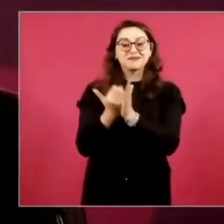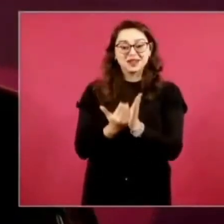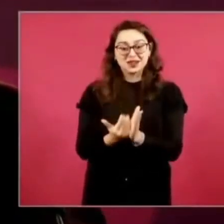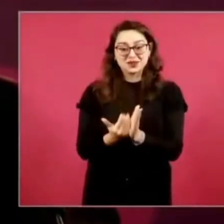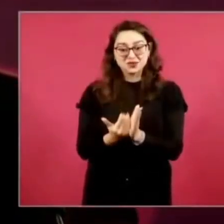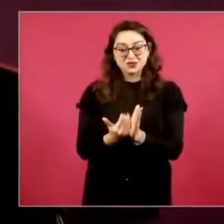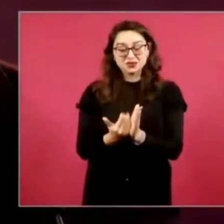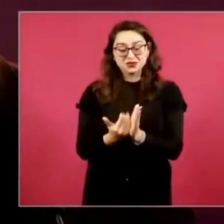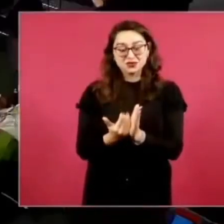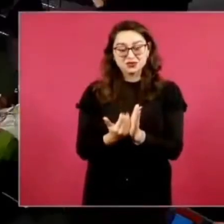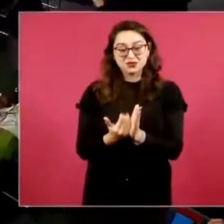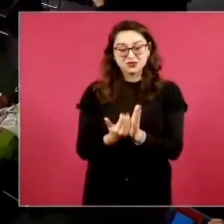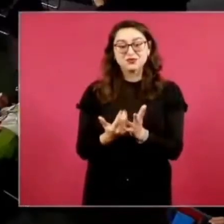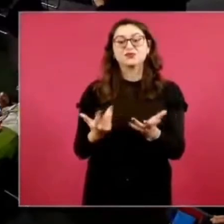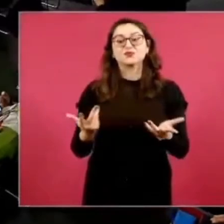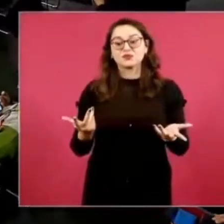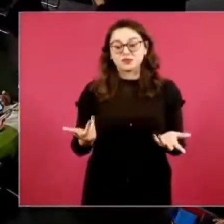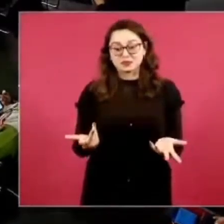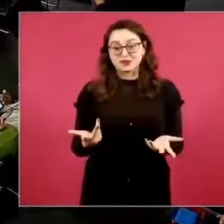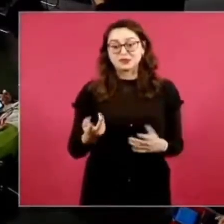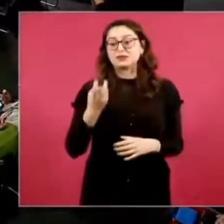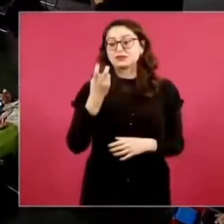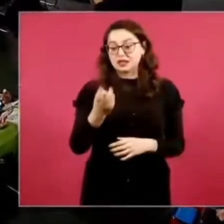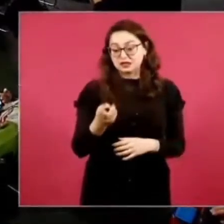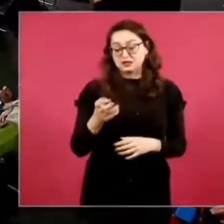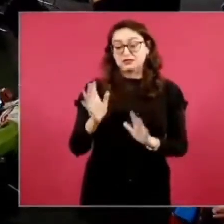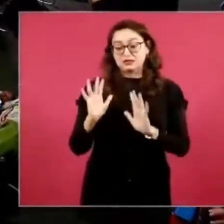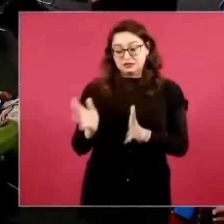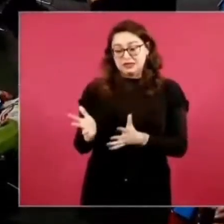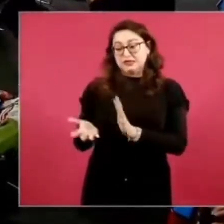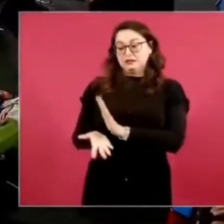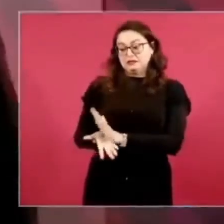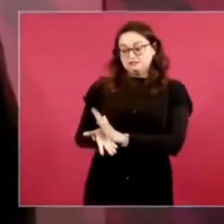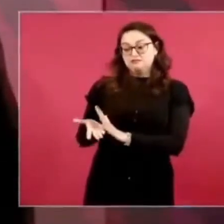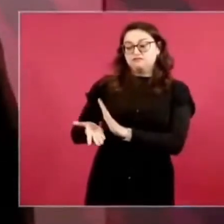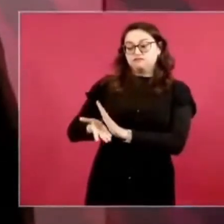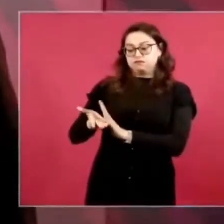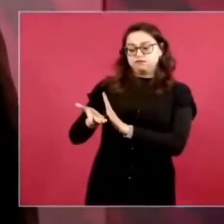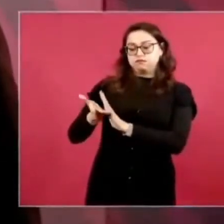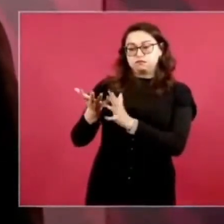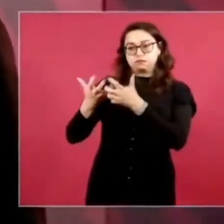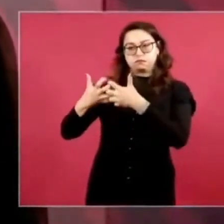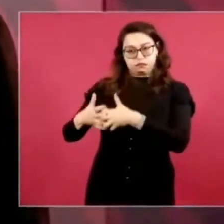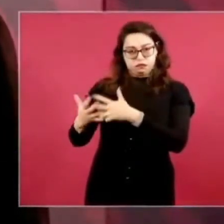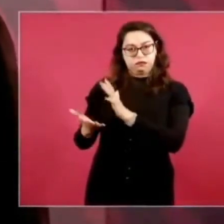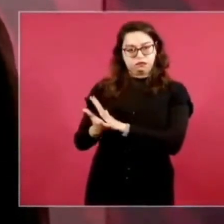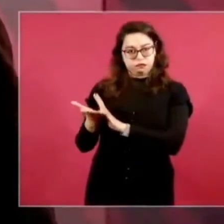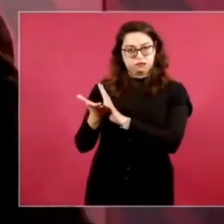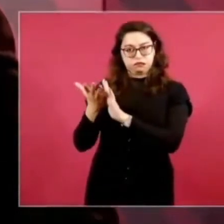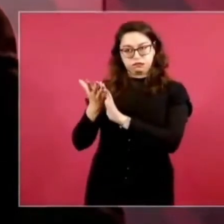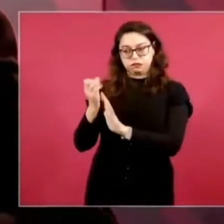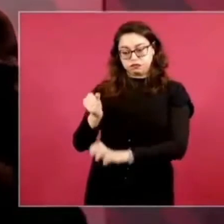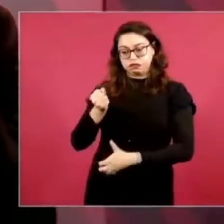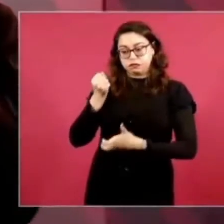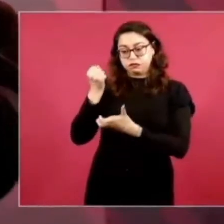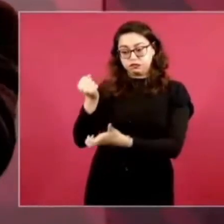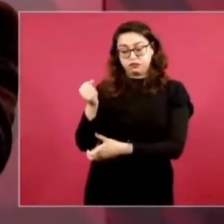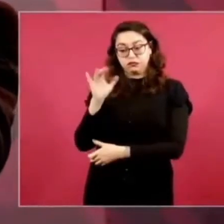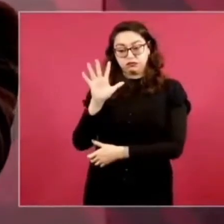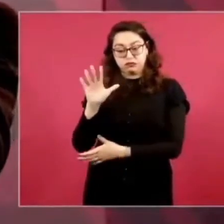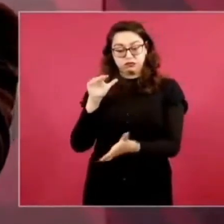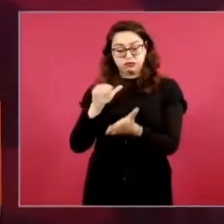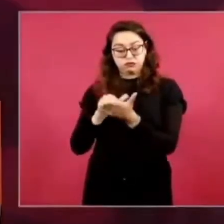Ya estamos avanzando en la construcción de la coquizadora. Es una inversión de $5,000